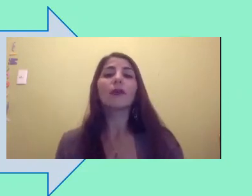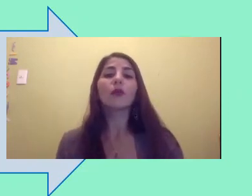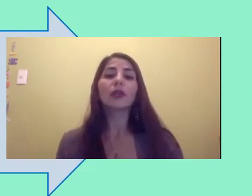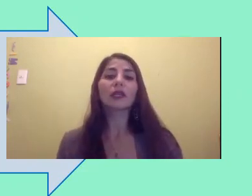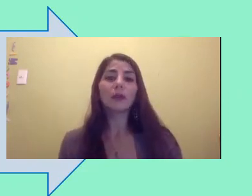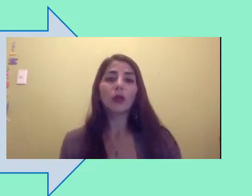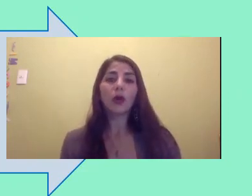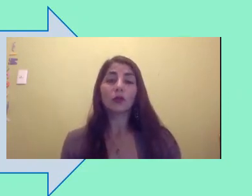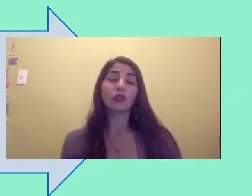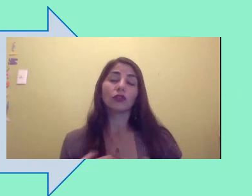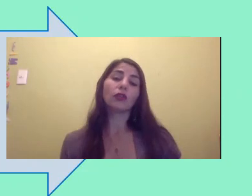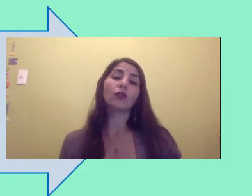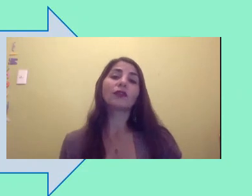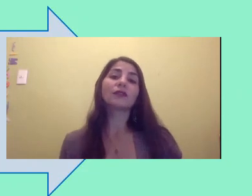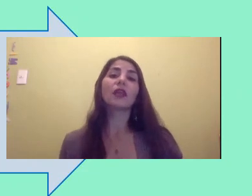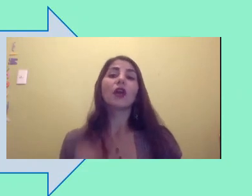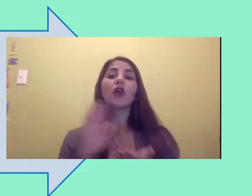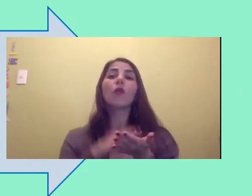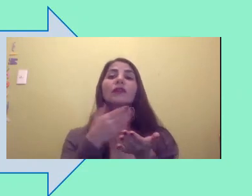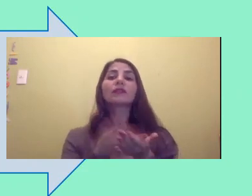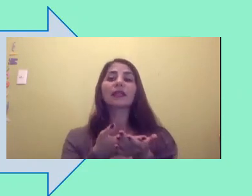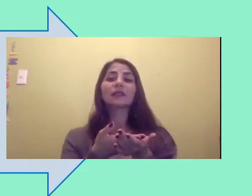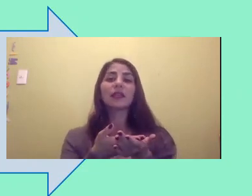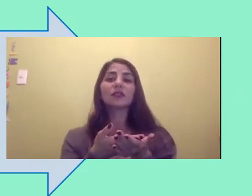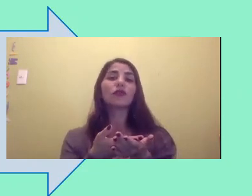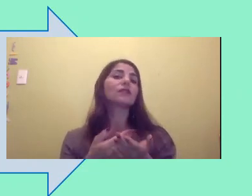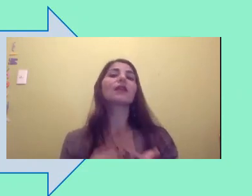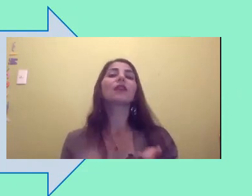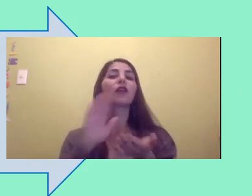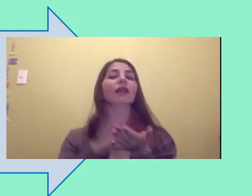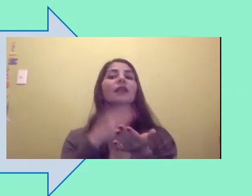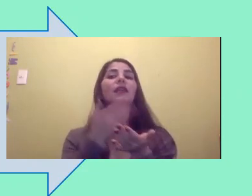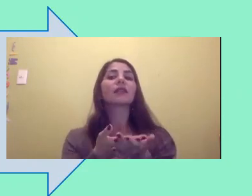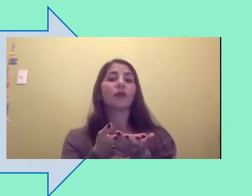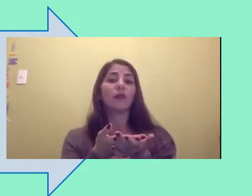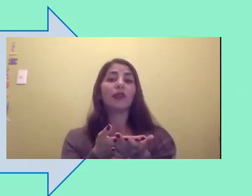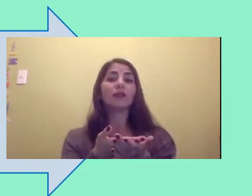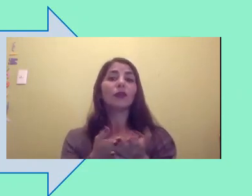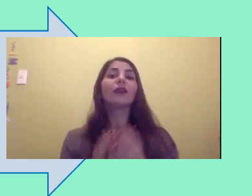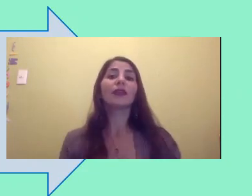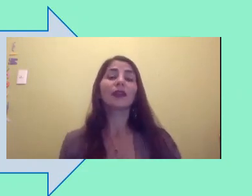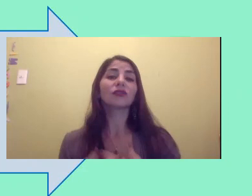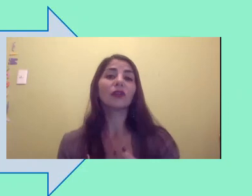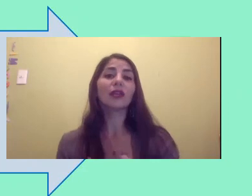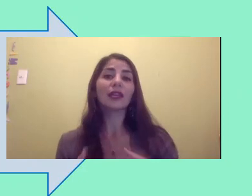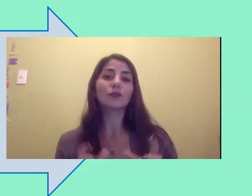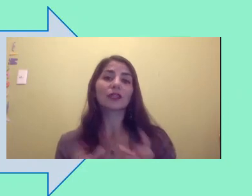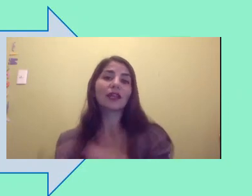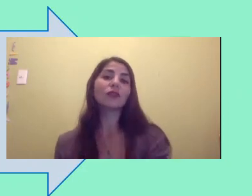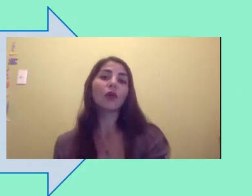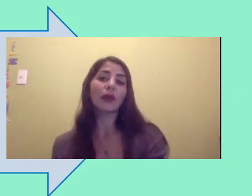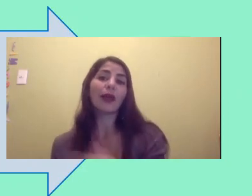¿cierto? Pero, por ejemplo, cuando yo quiero decir ¿cómo estás? Es suficiente con hacer este movimiento y ya